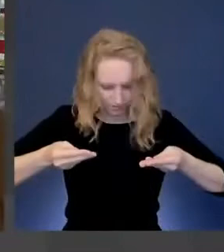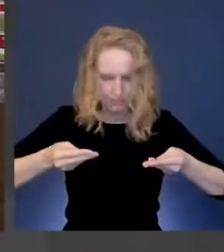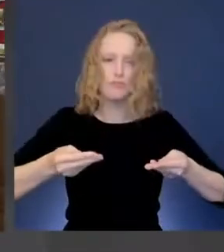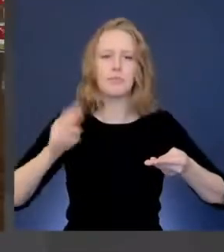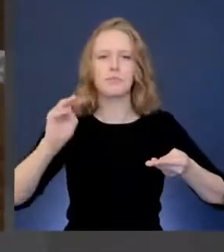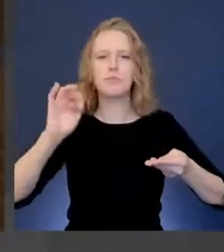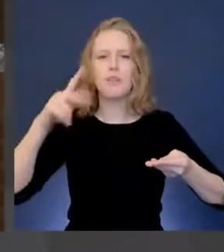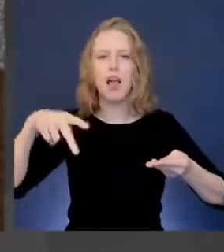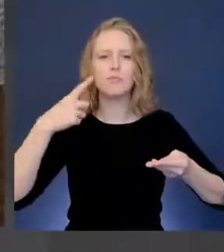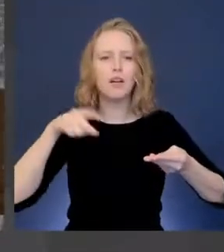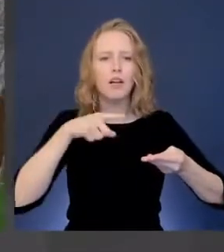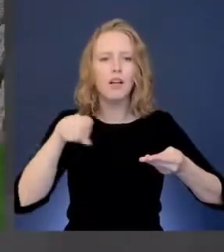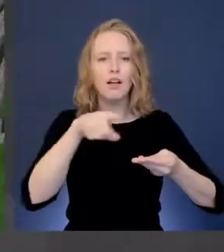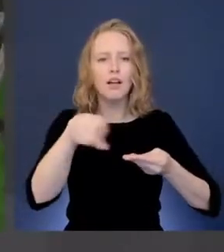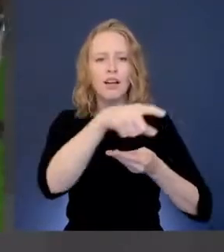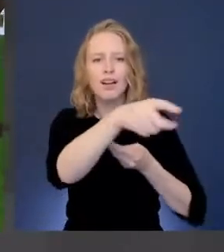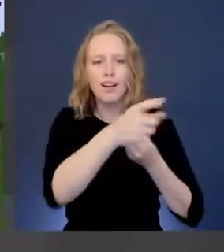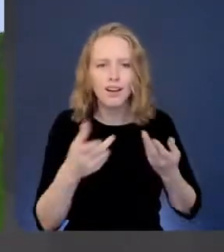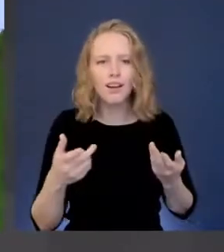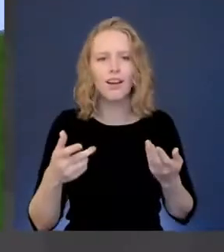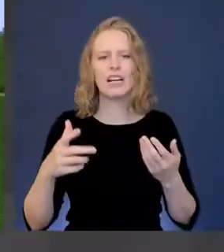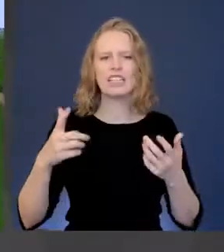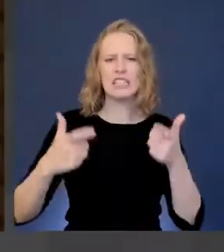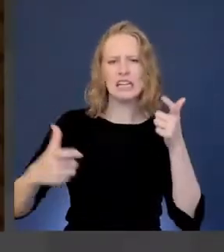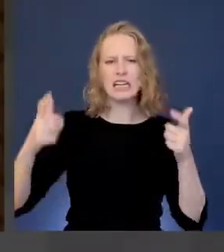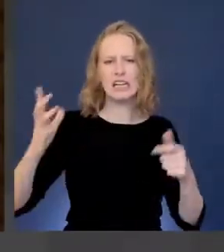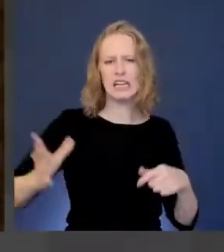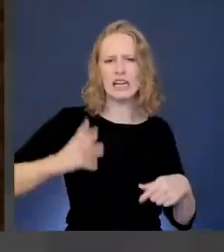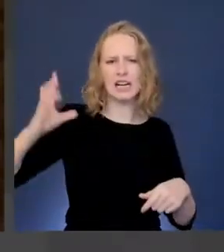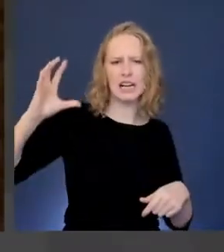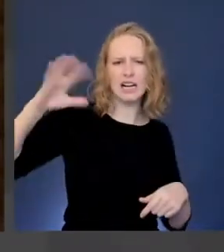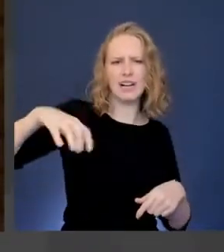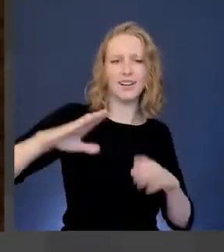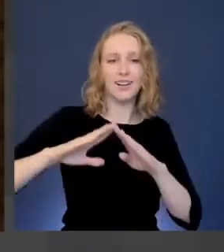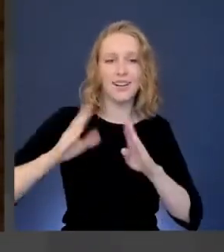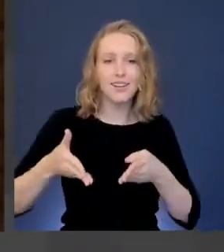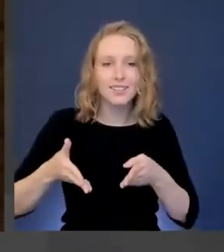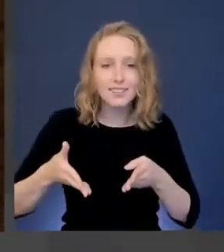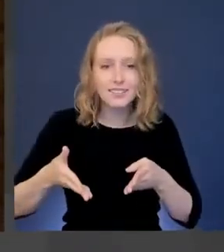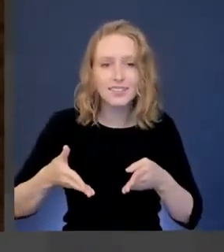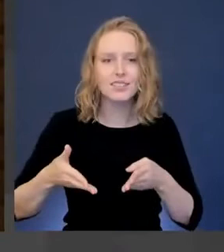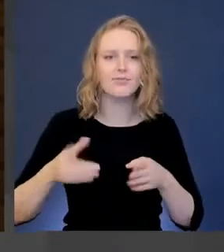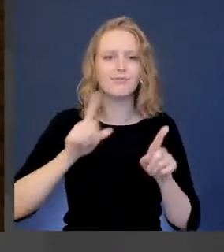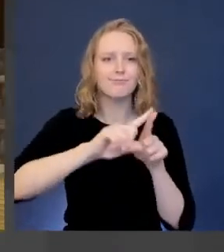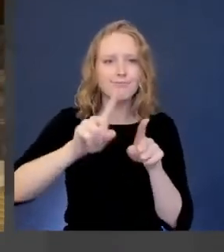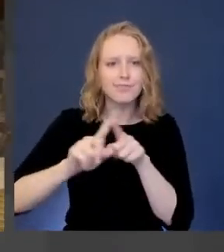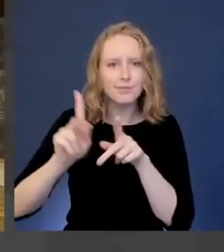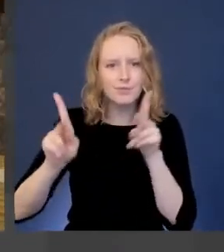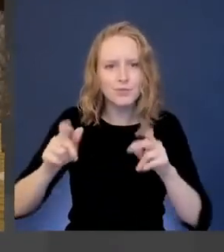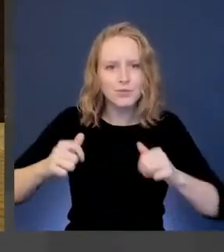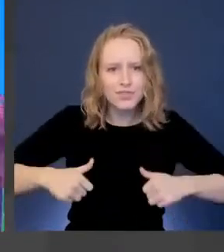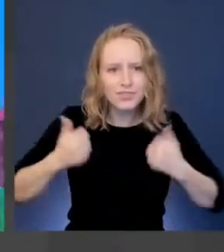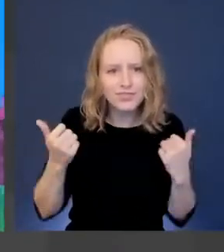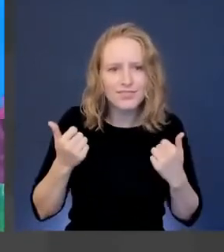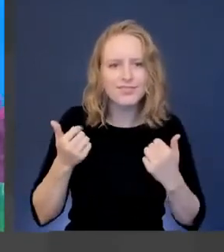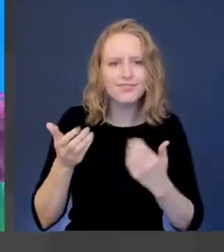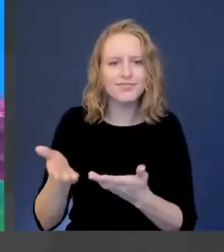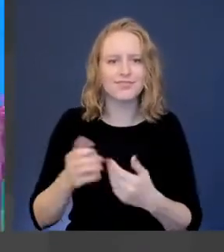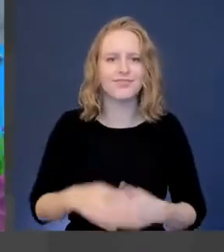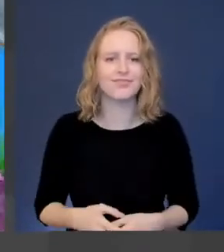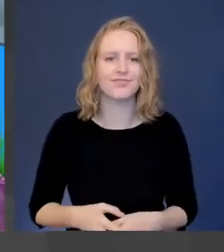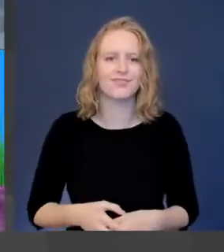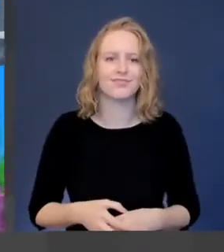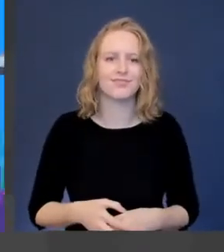navegar, las maravillosas mansiones con sus respectivos habitantes. Después